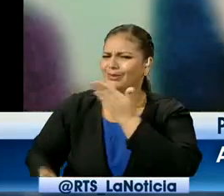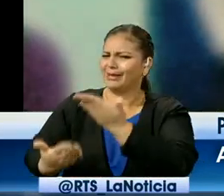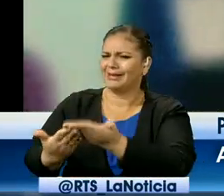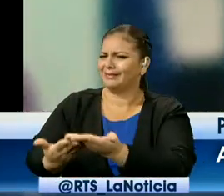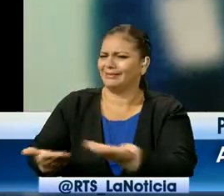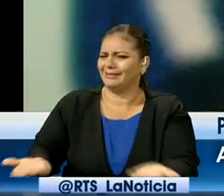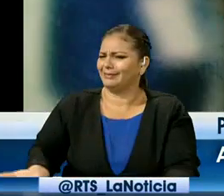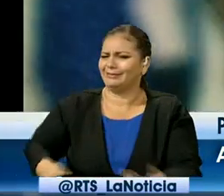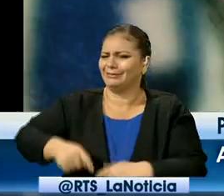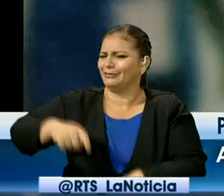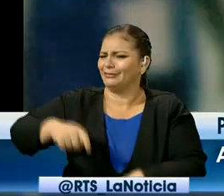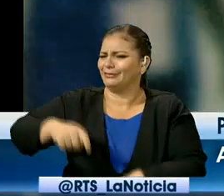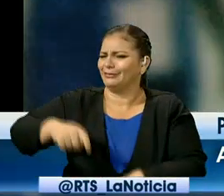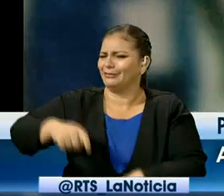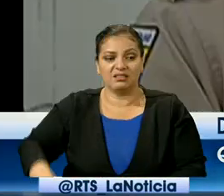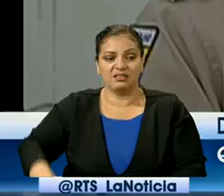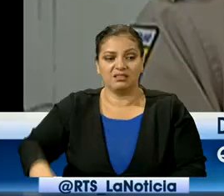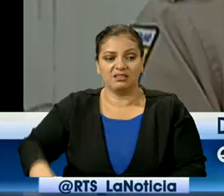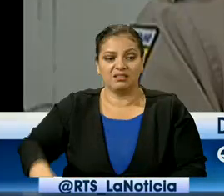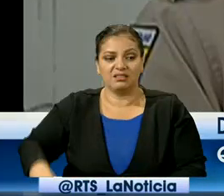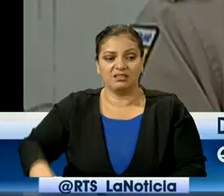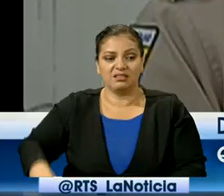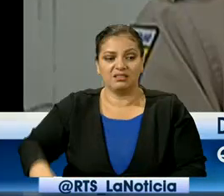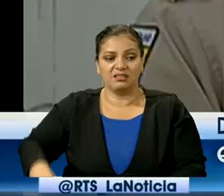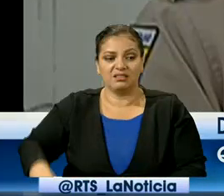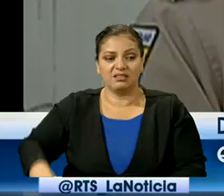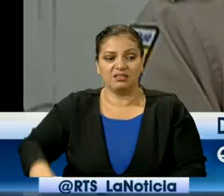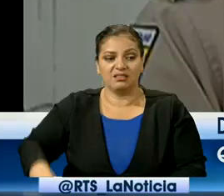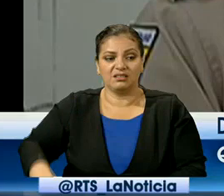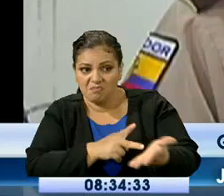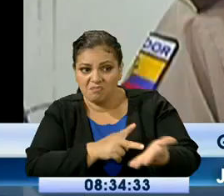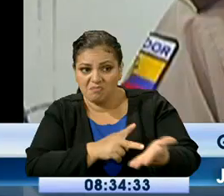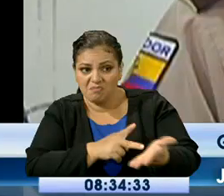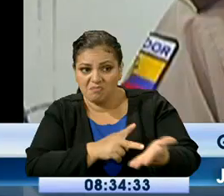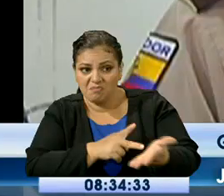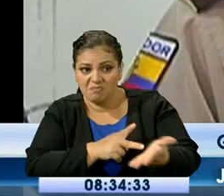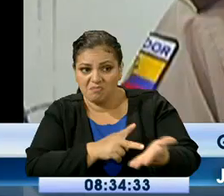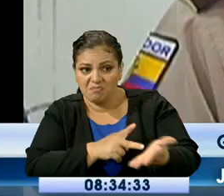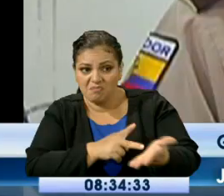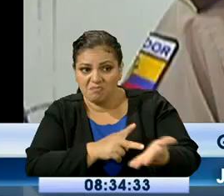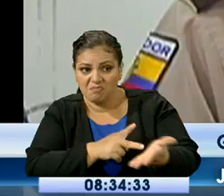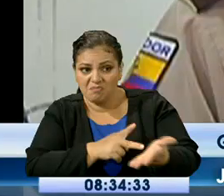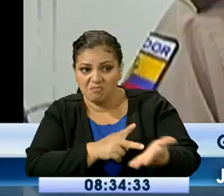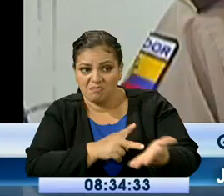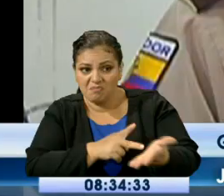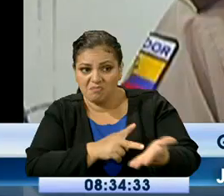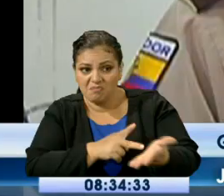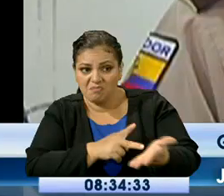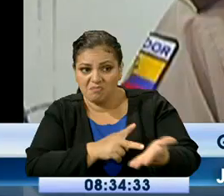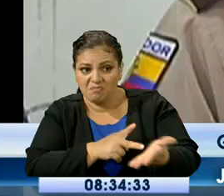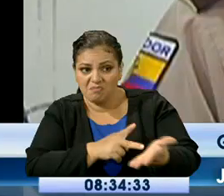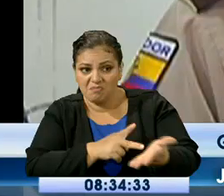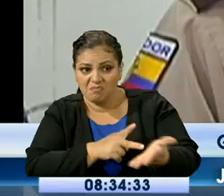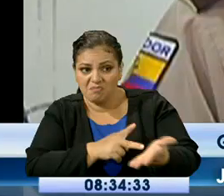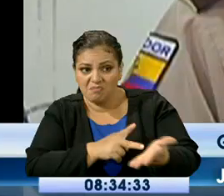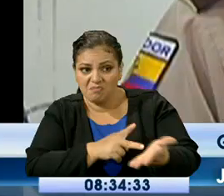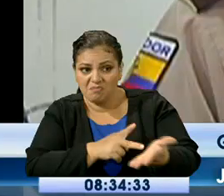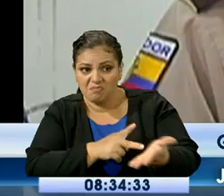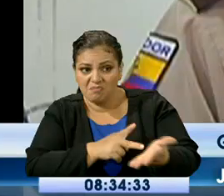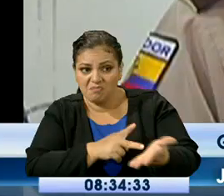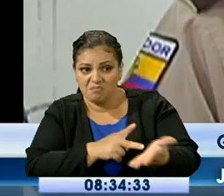a Monte Sinaí. Las evidencias principales: tenemos 2 armas de fuego de